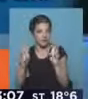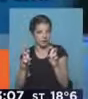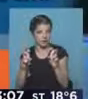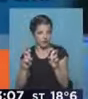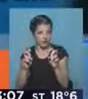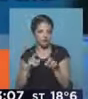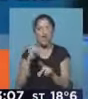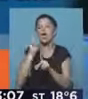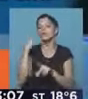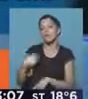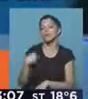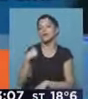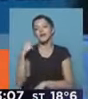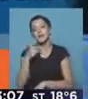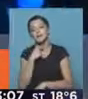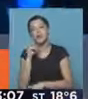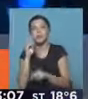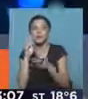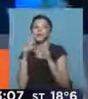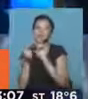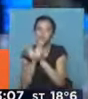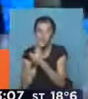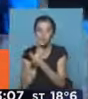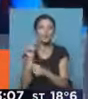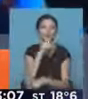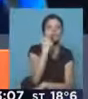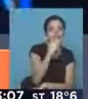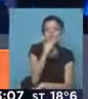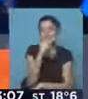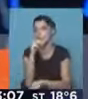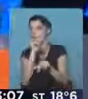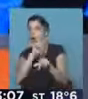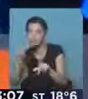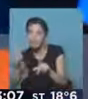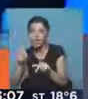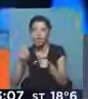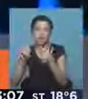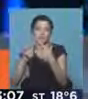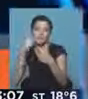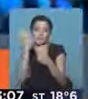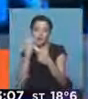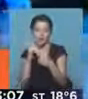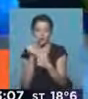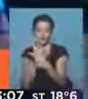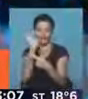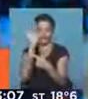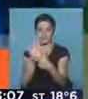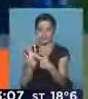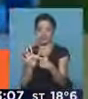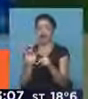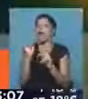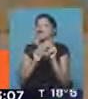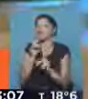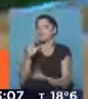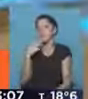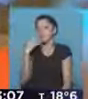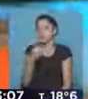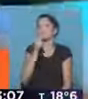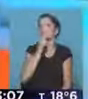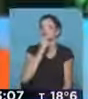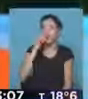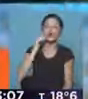quisiera procesar de un modo un poquito más matizado. Pero sí es cierto que hacen falta dos cosas. Primero, en algún momento hay que decidir. Uno, si vive en Gran Bretaña, tiene que